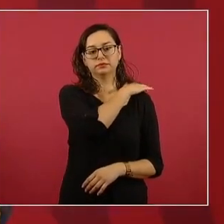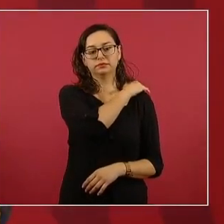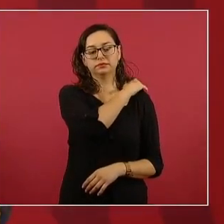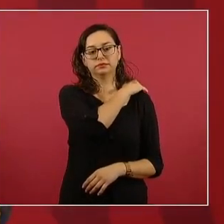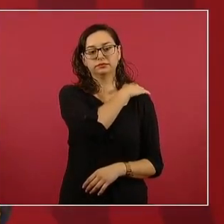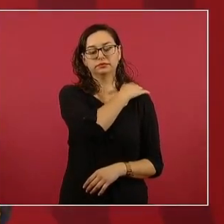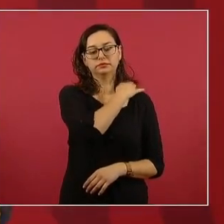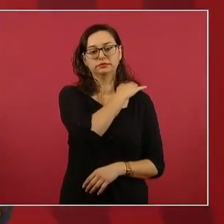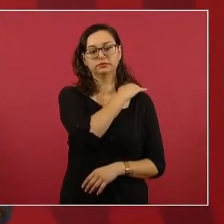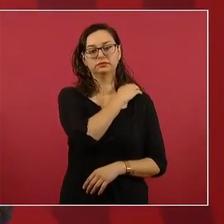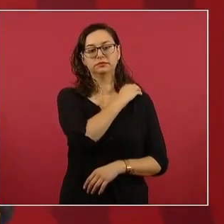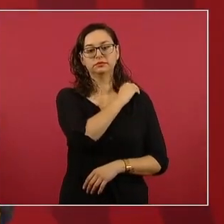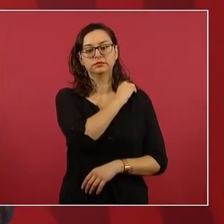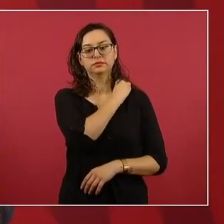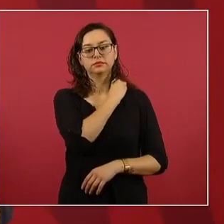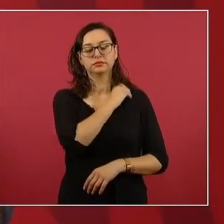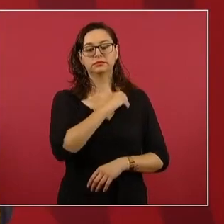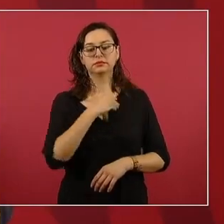Quedamos.